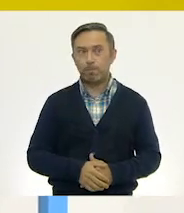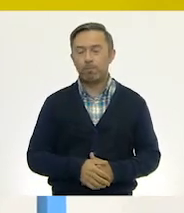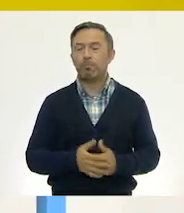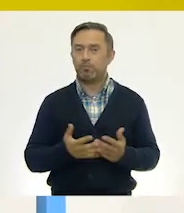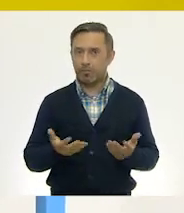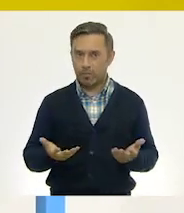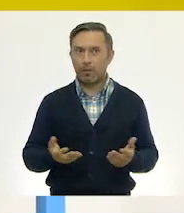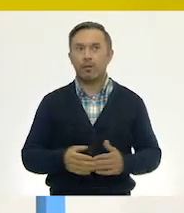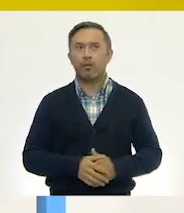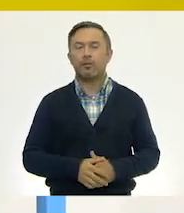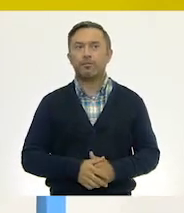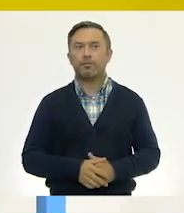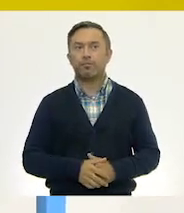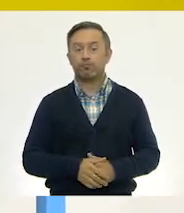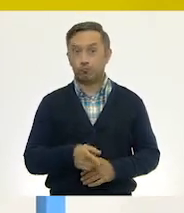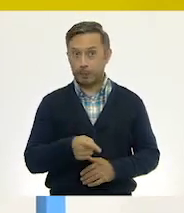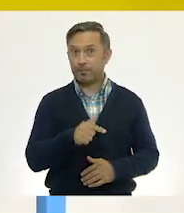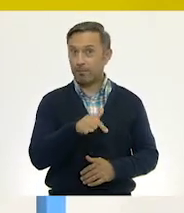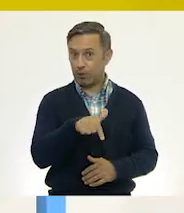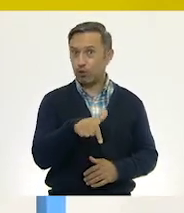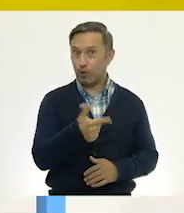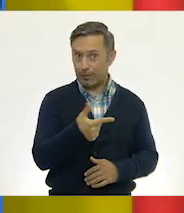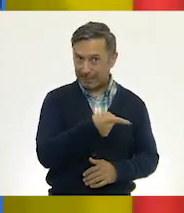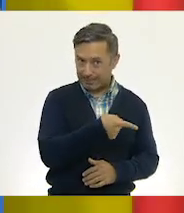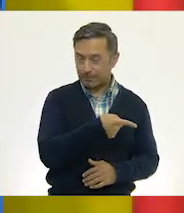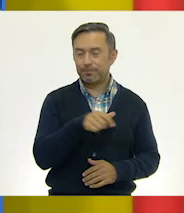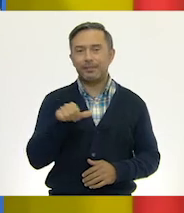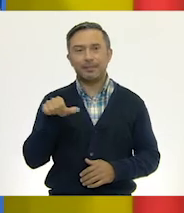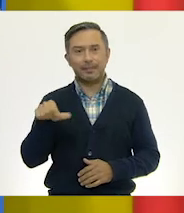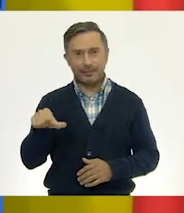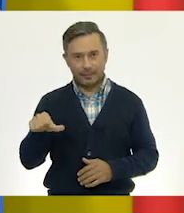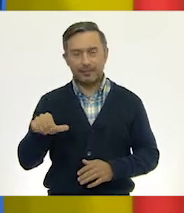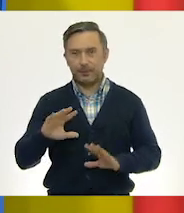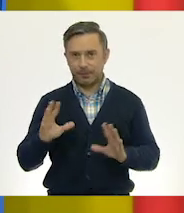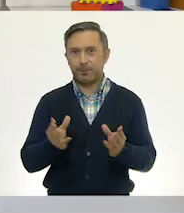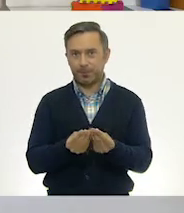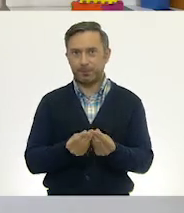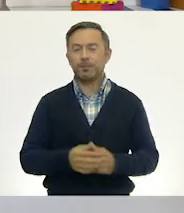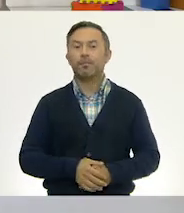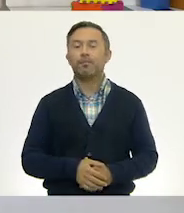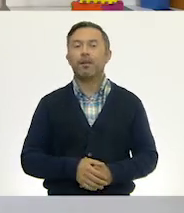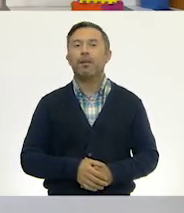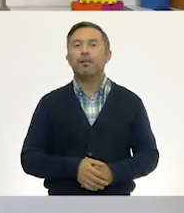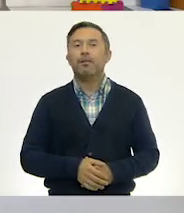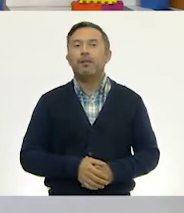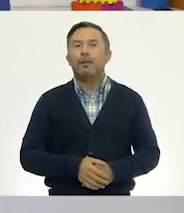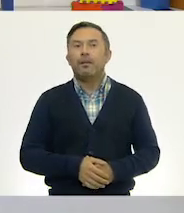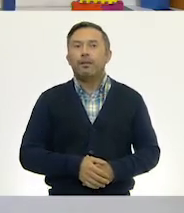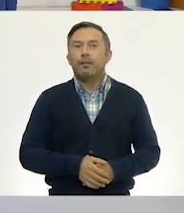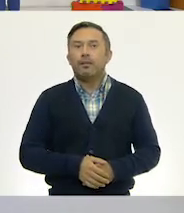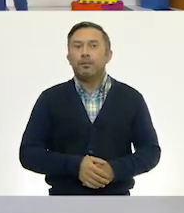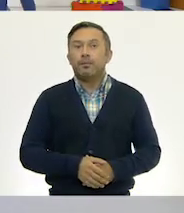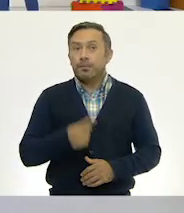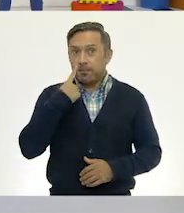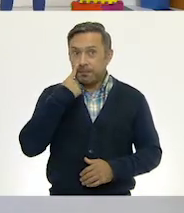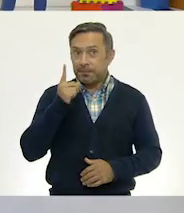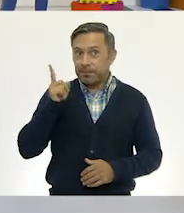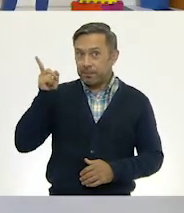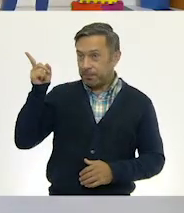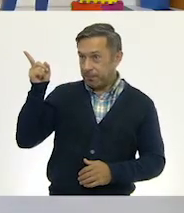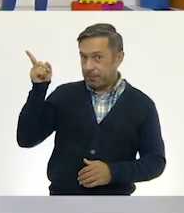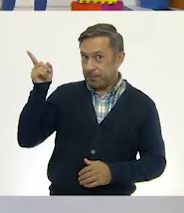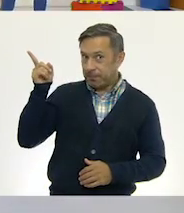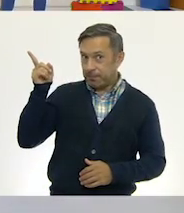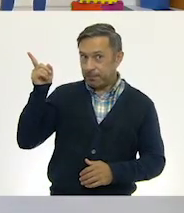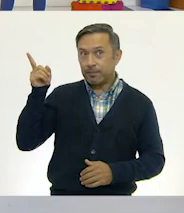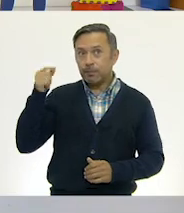Entonces, completamos 12 y 16. Voy a anotarlos acá en el pizarrón para que no se nos